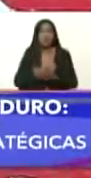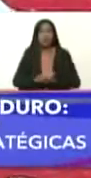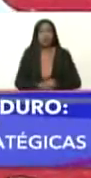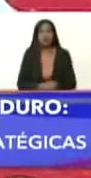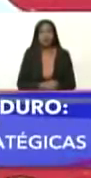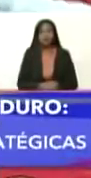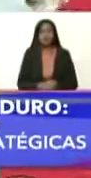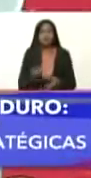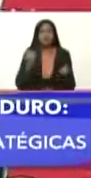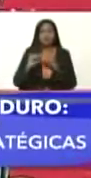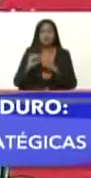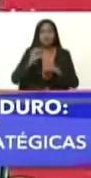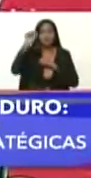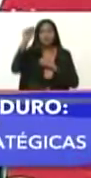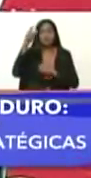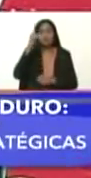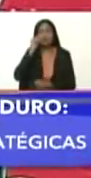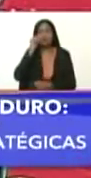¡Contra Superman!